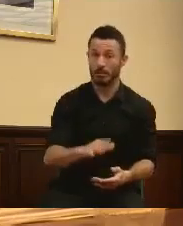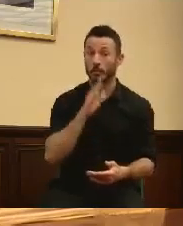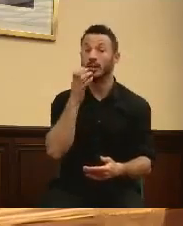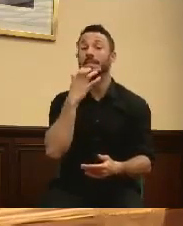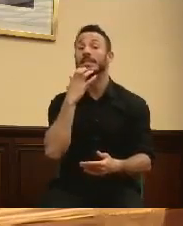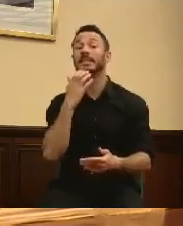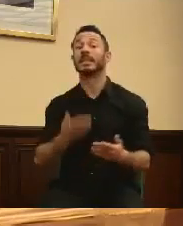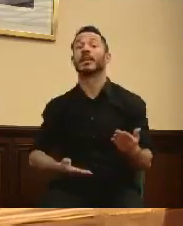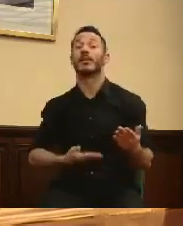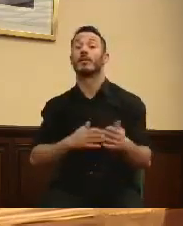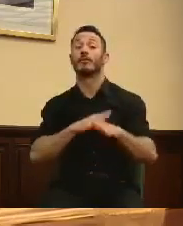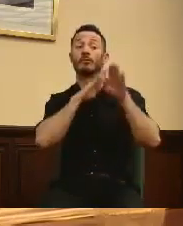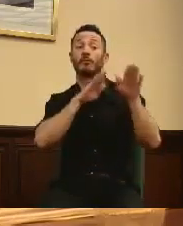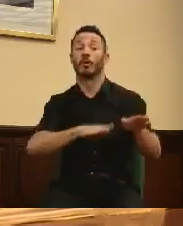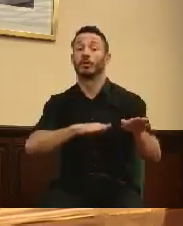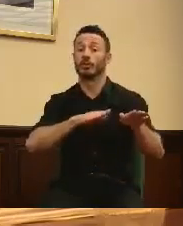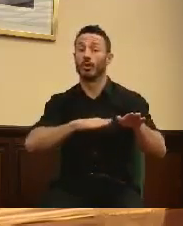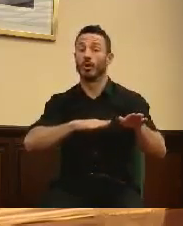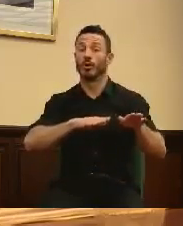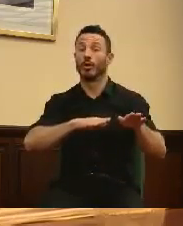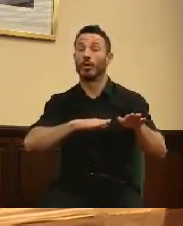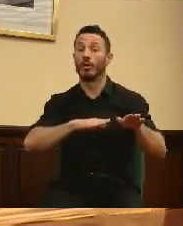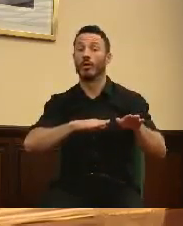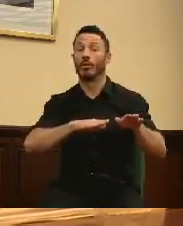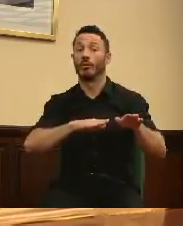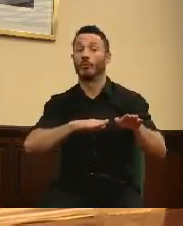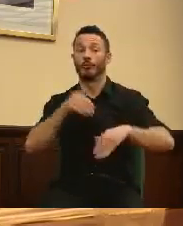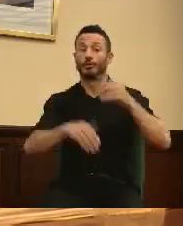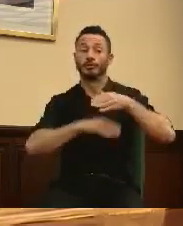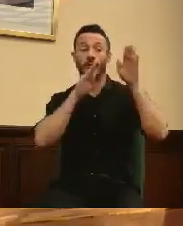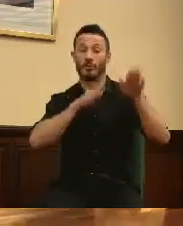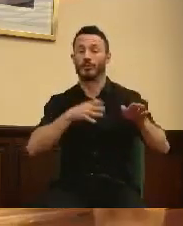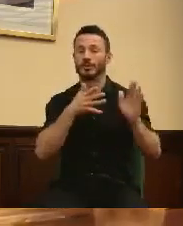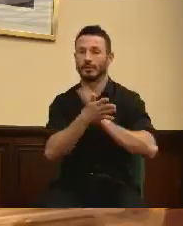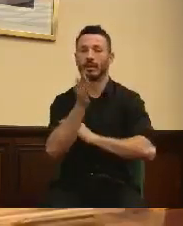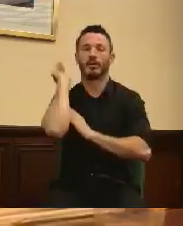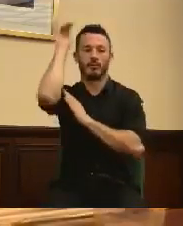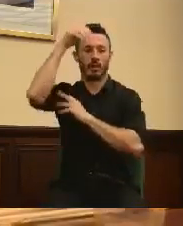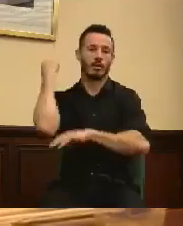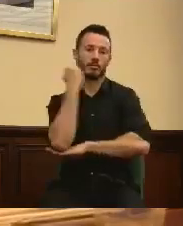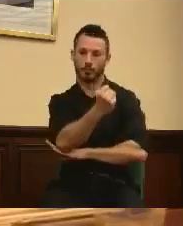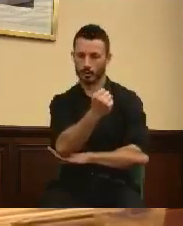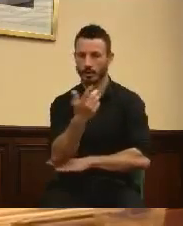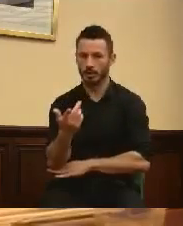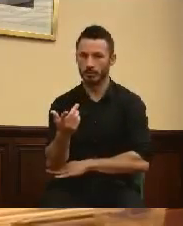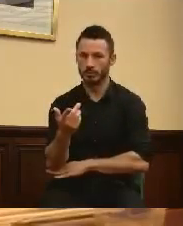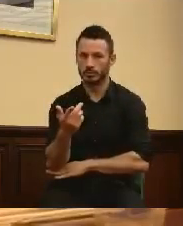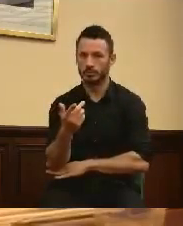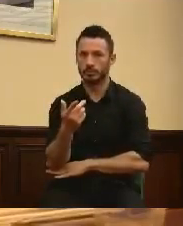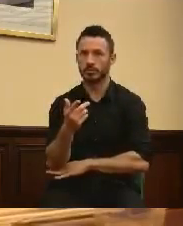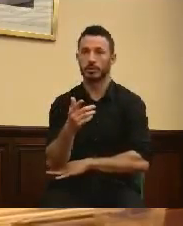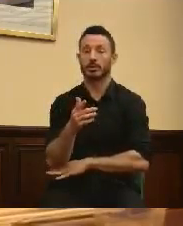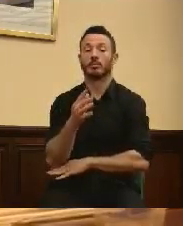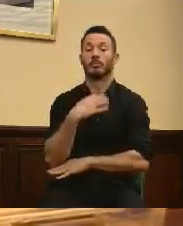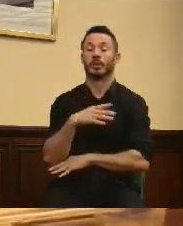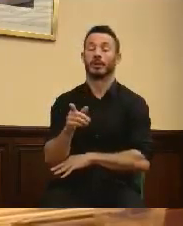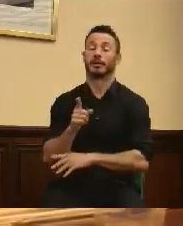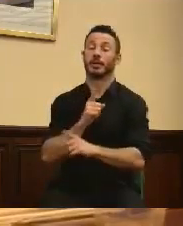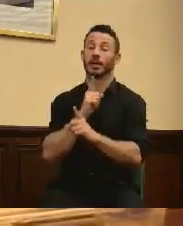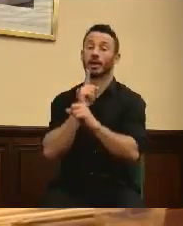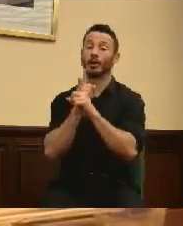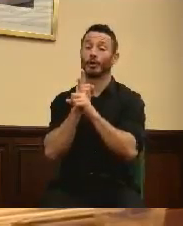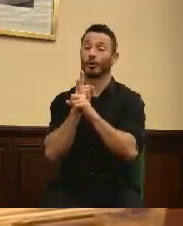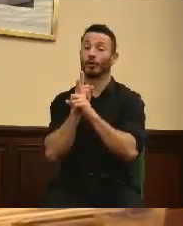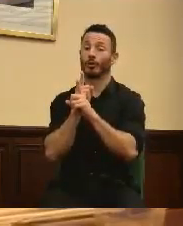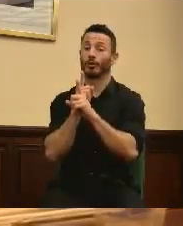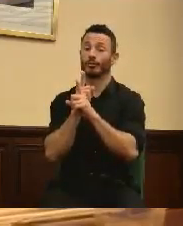es decir que estamos a favor del espíritu de la misma, que es la creencia en contra, seguro, de lo que opinan parte de los que